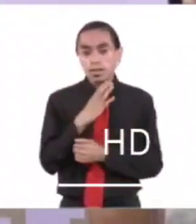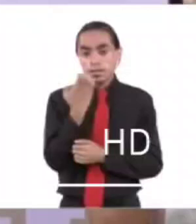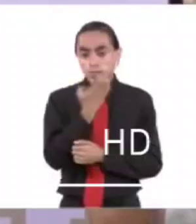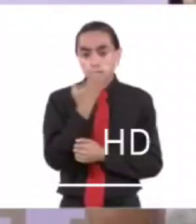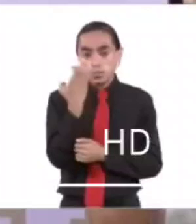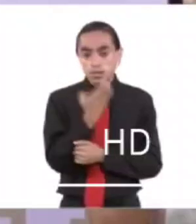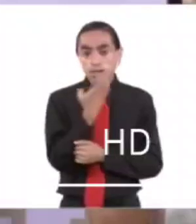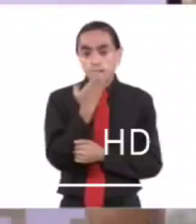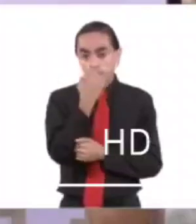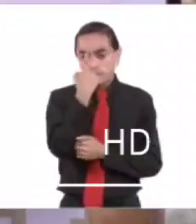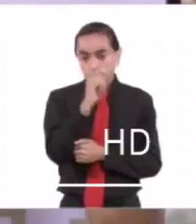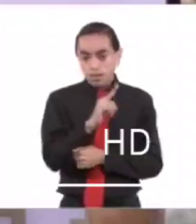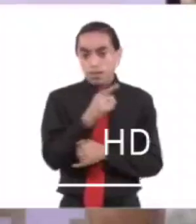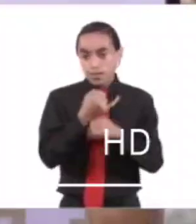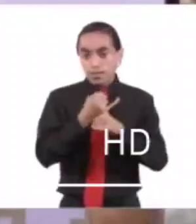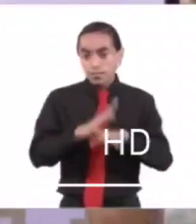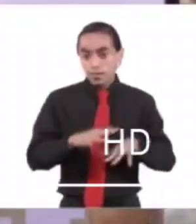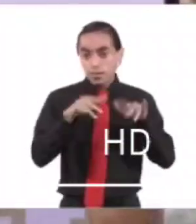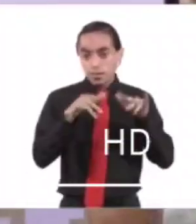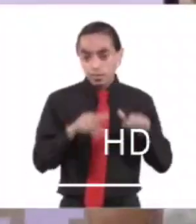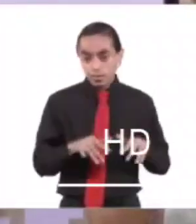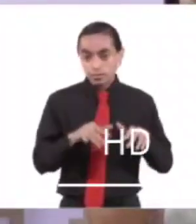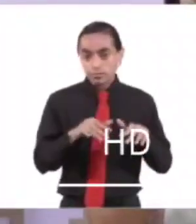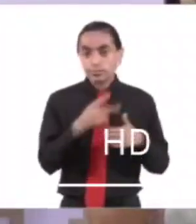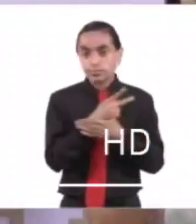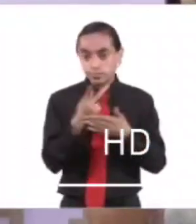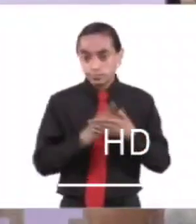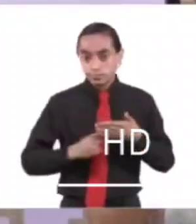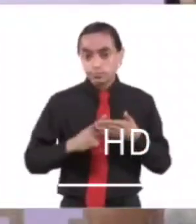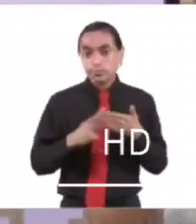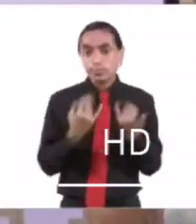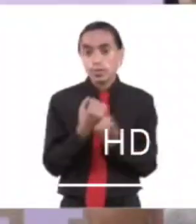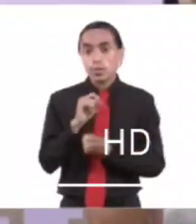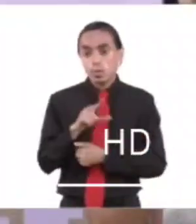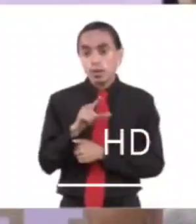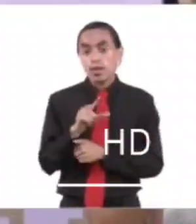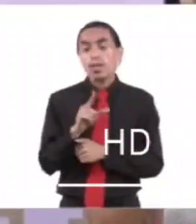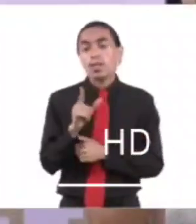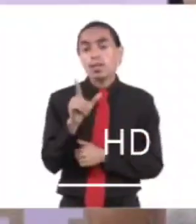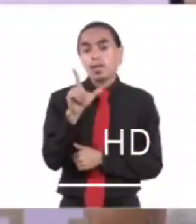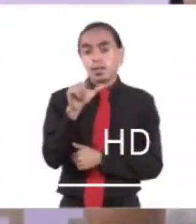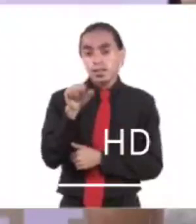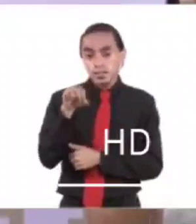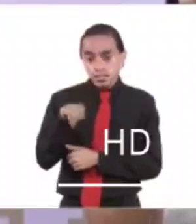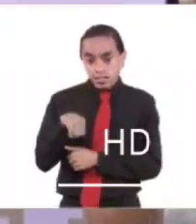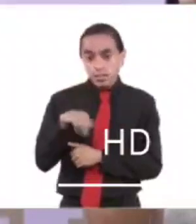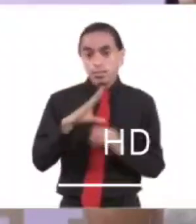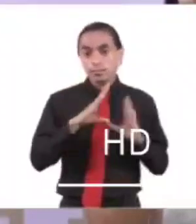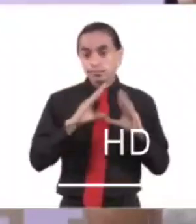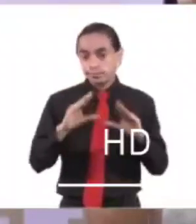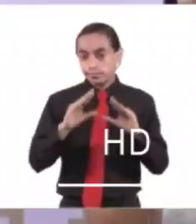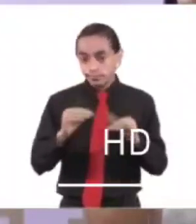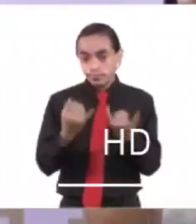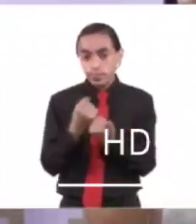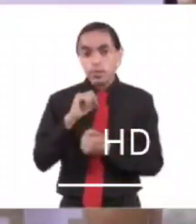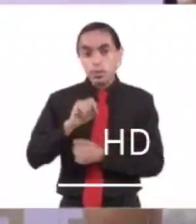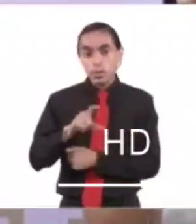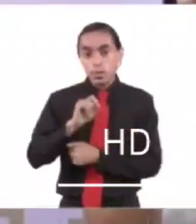enseñar a programar. Aquí se enseñan lenguas de señas al mismo tiempo que